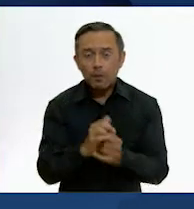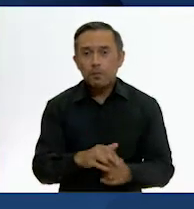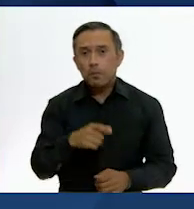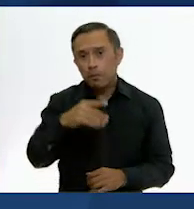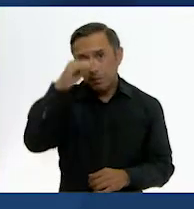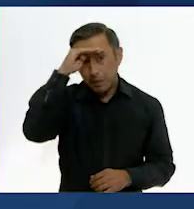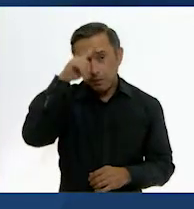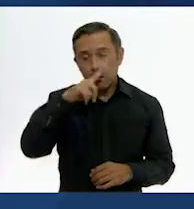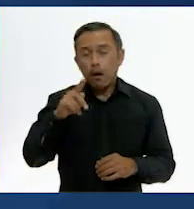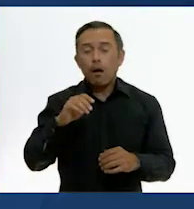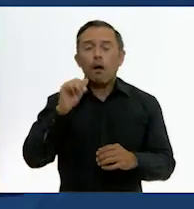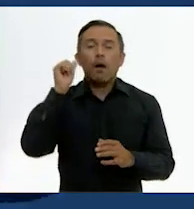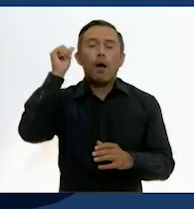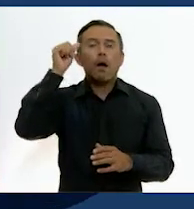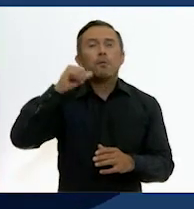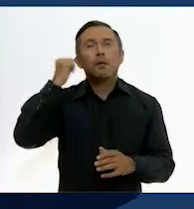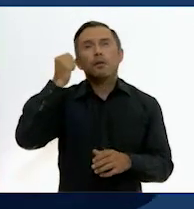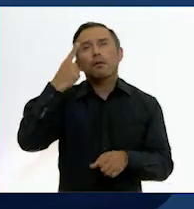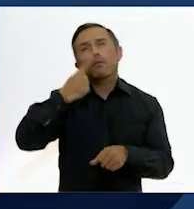abril de los enfermos